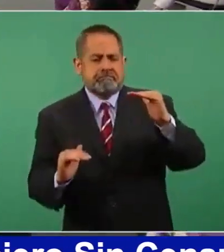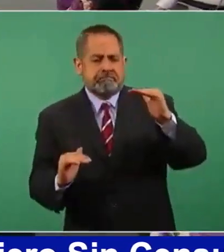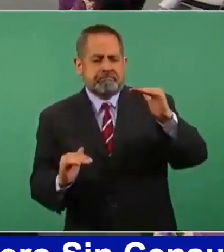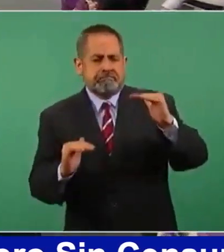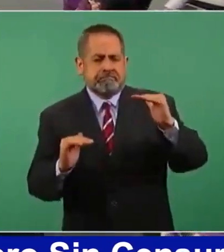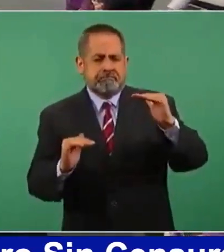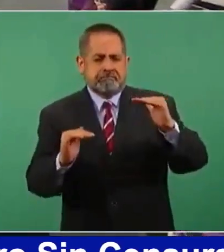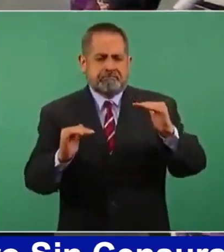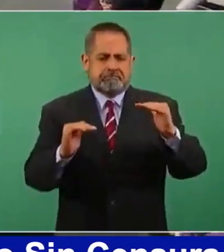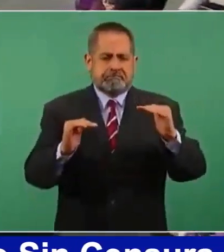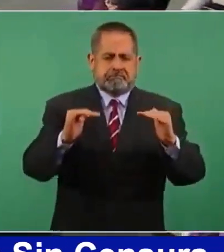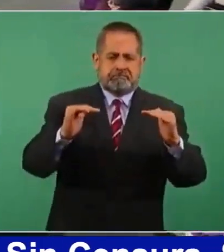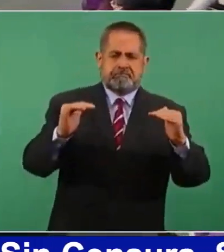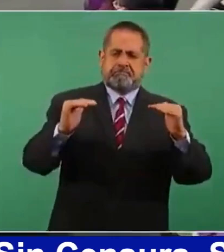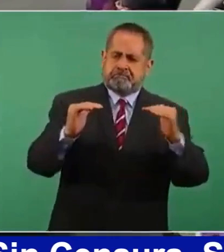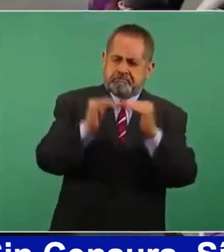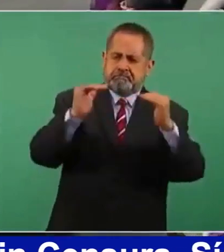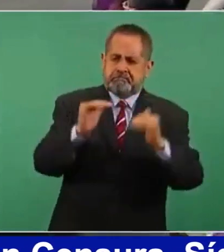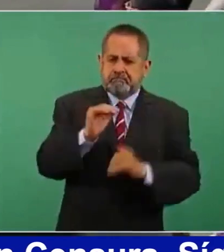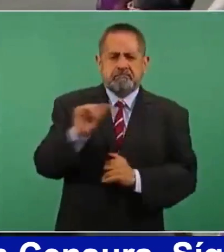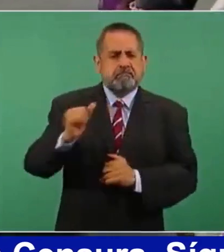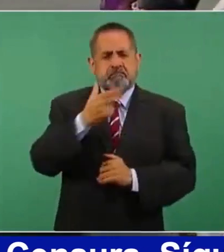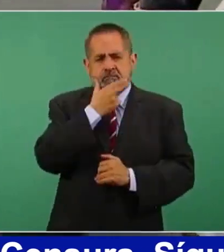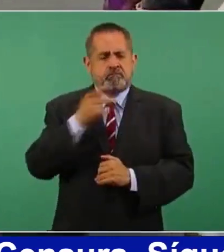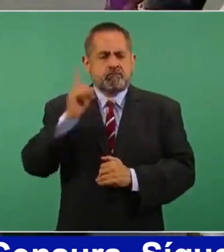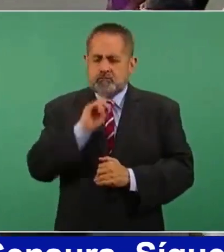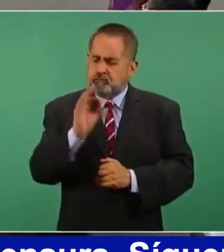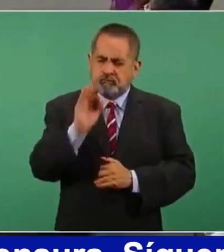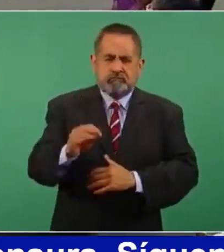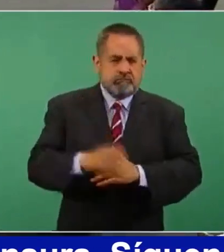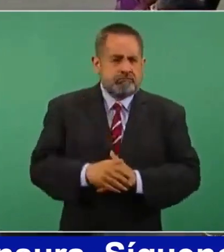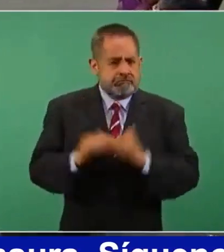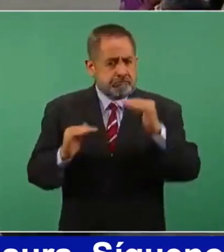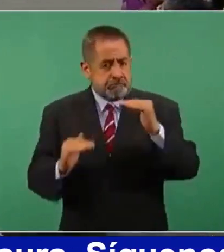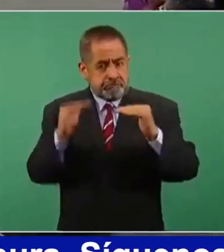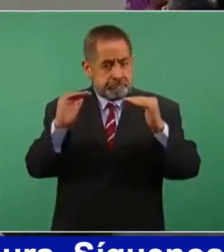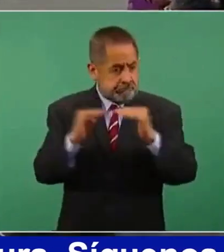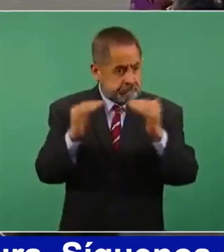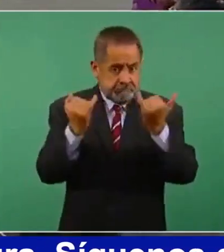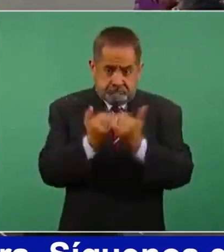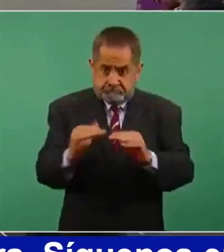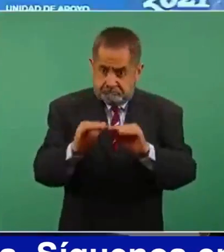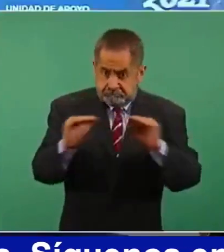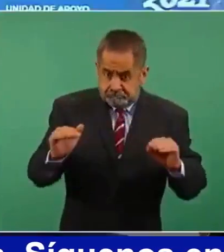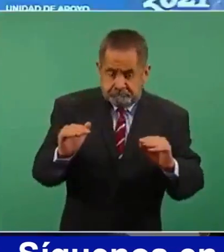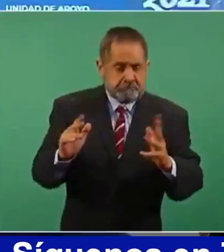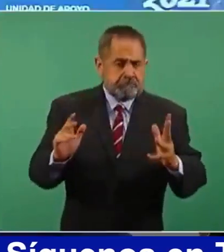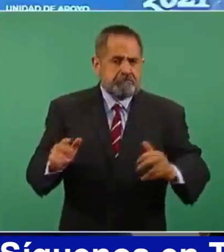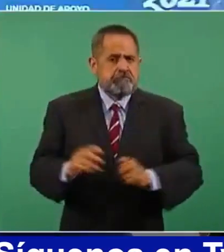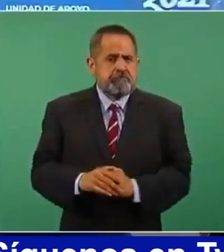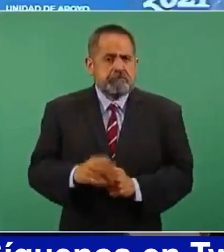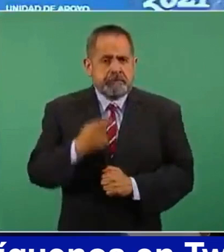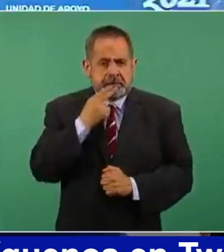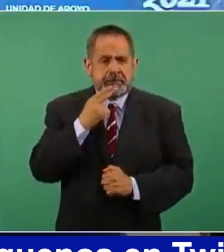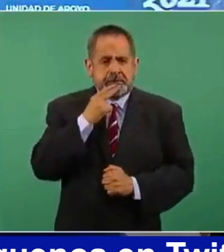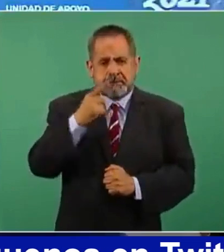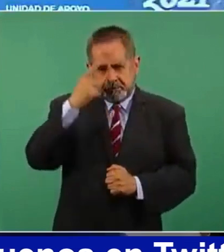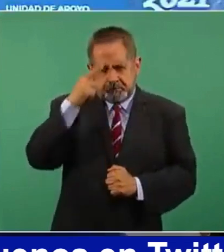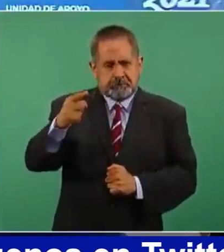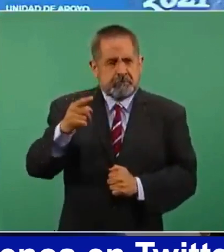entre hombres y mujeres. Y si logramos acortar las brechas de la desigualdad, esto va a